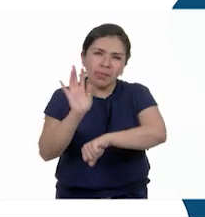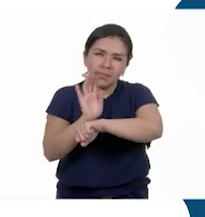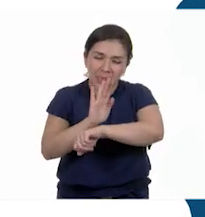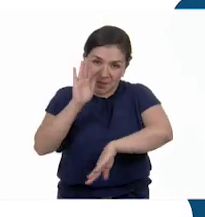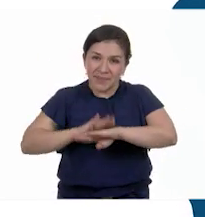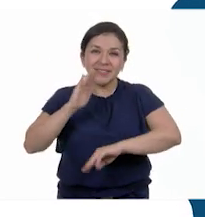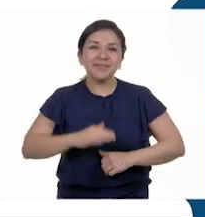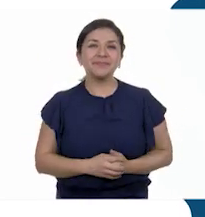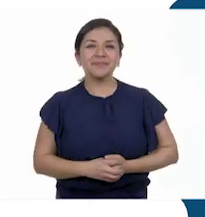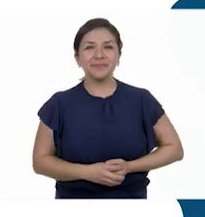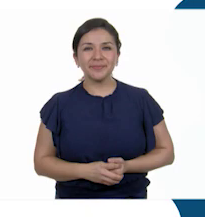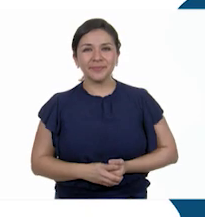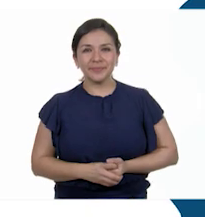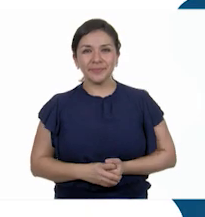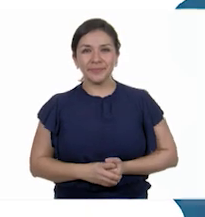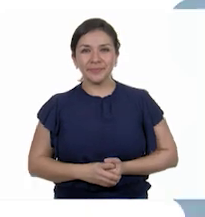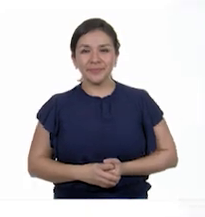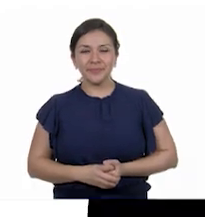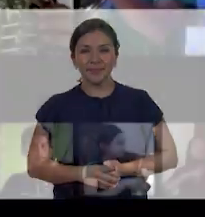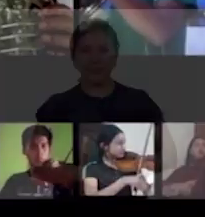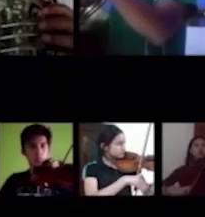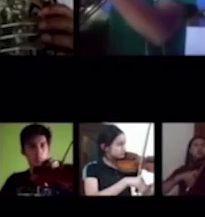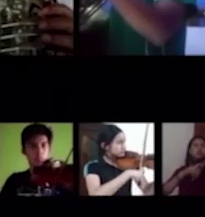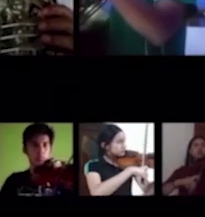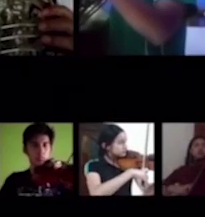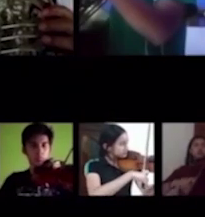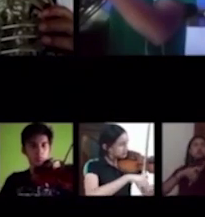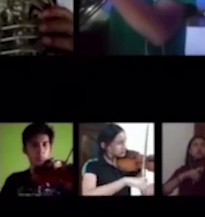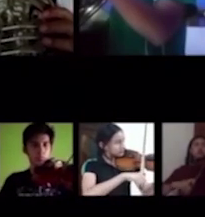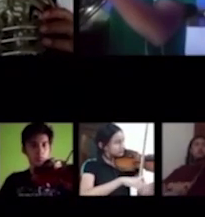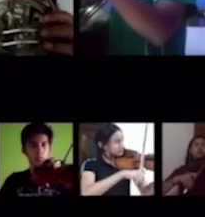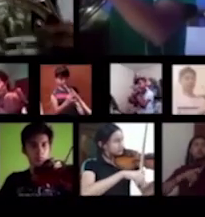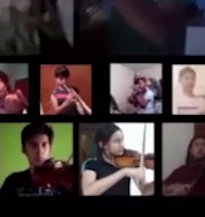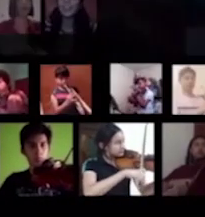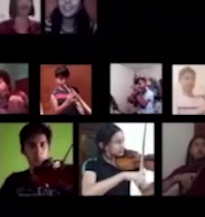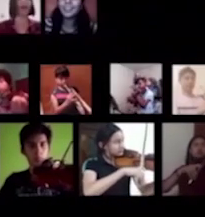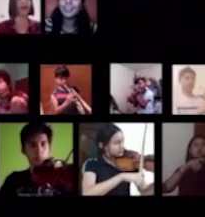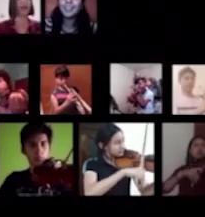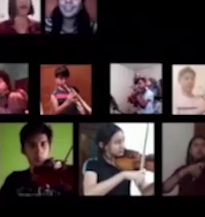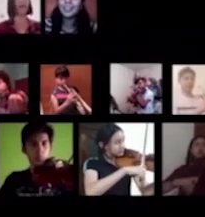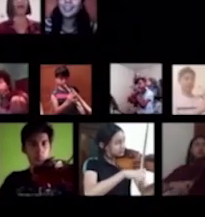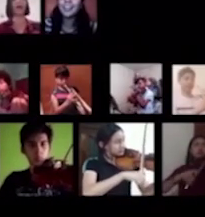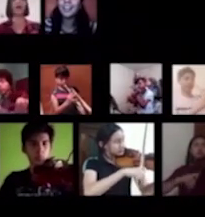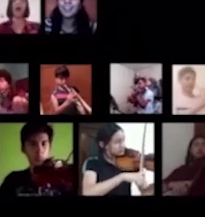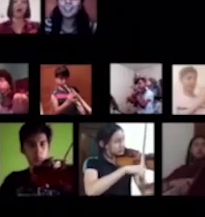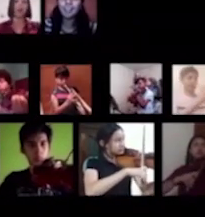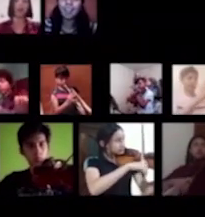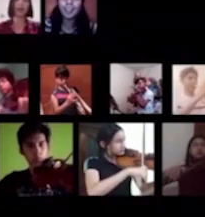aprendeencasa.sep.gov.mx.